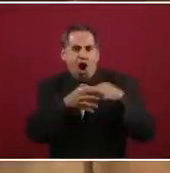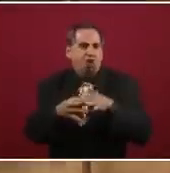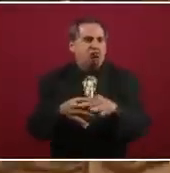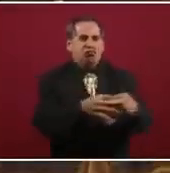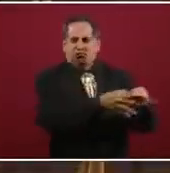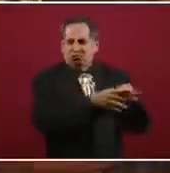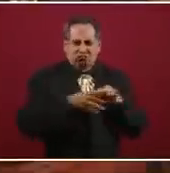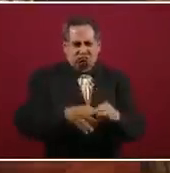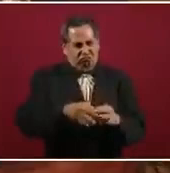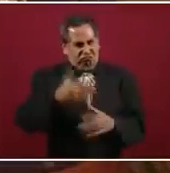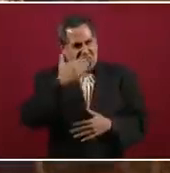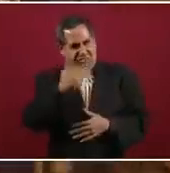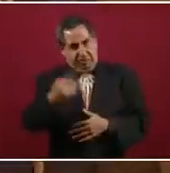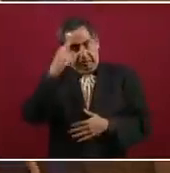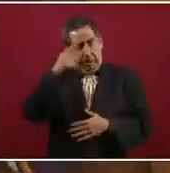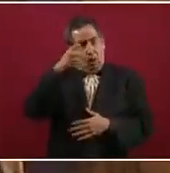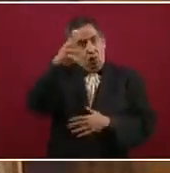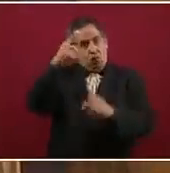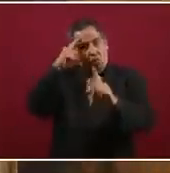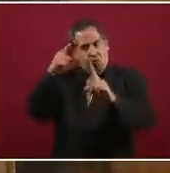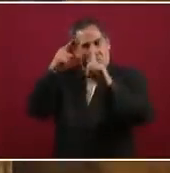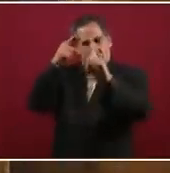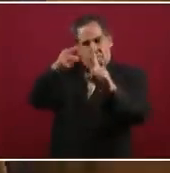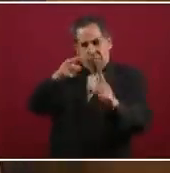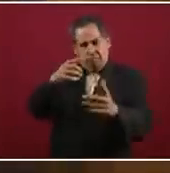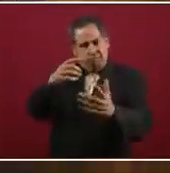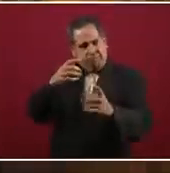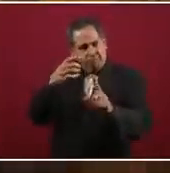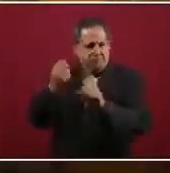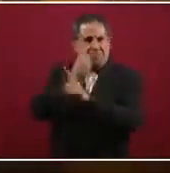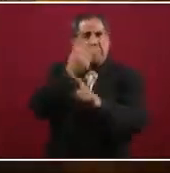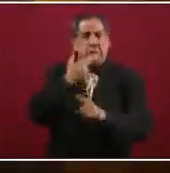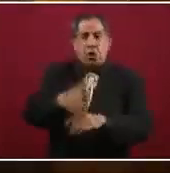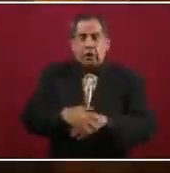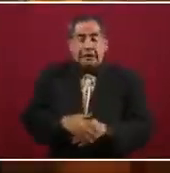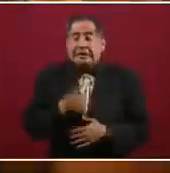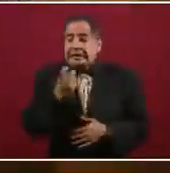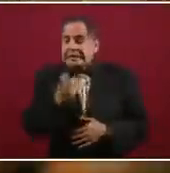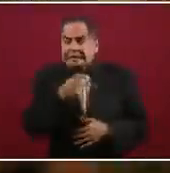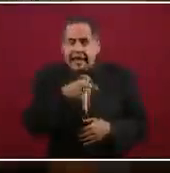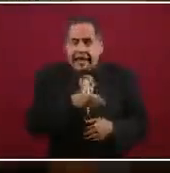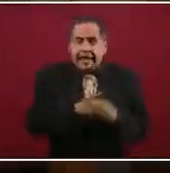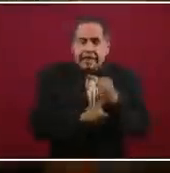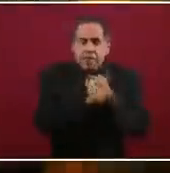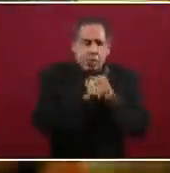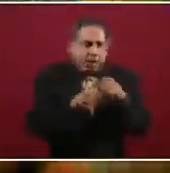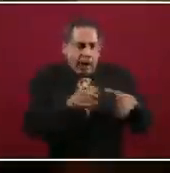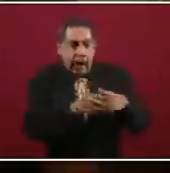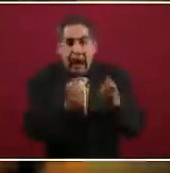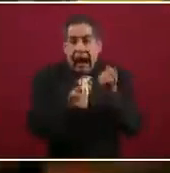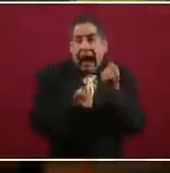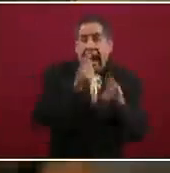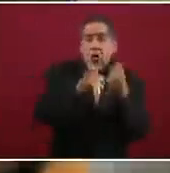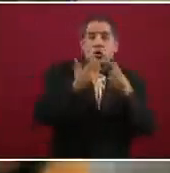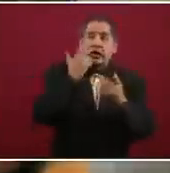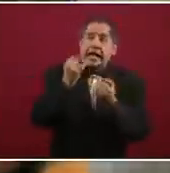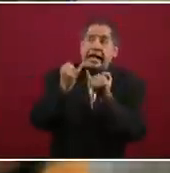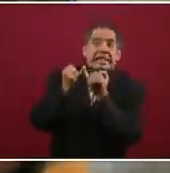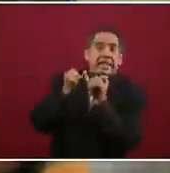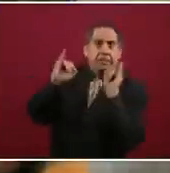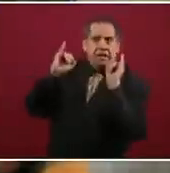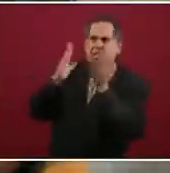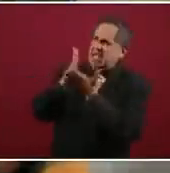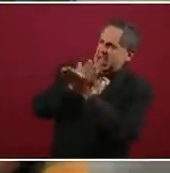para lograr una causa común. Aquí hay dificultades. Unos querían